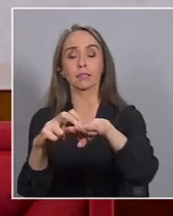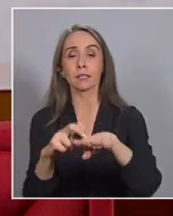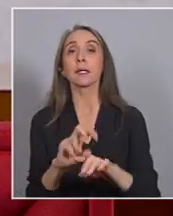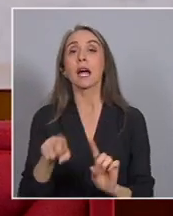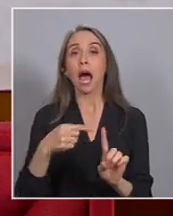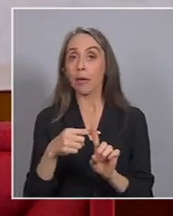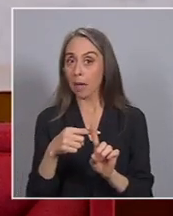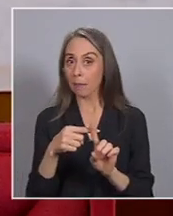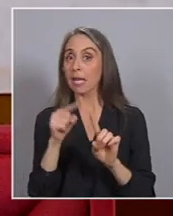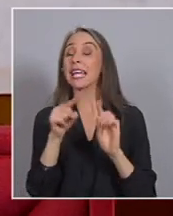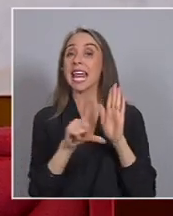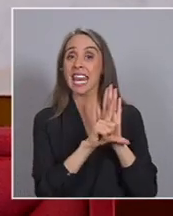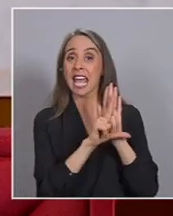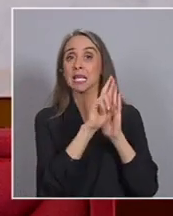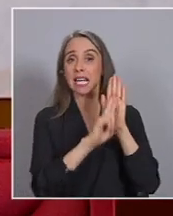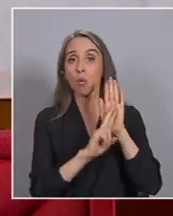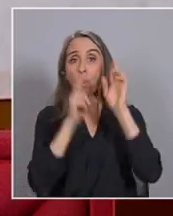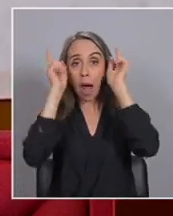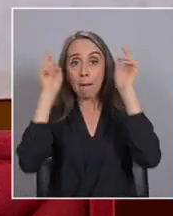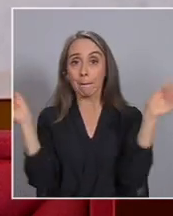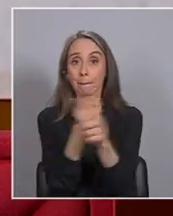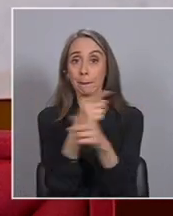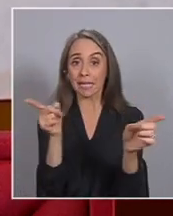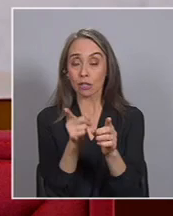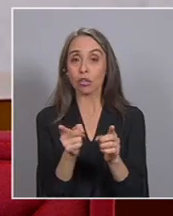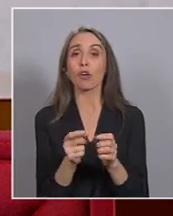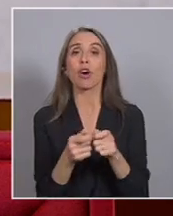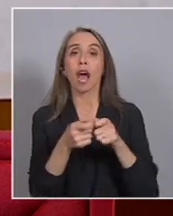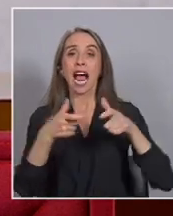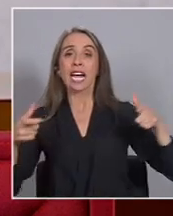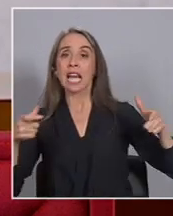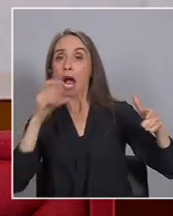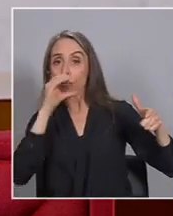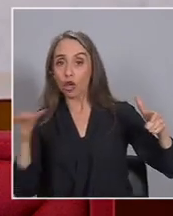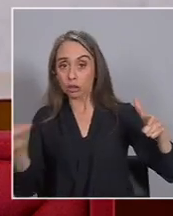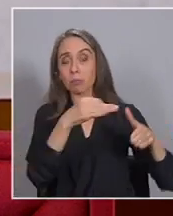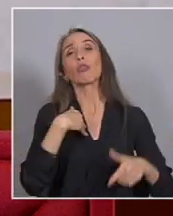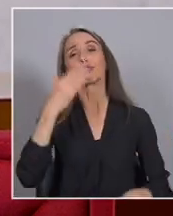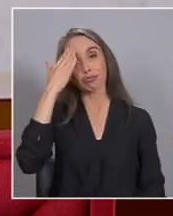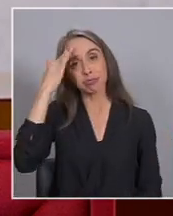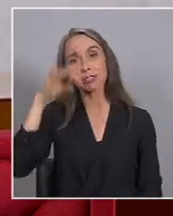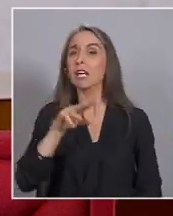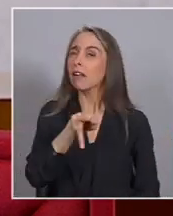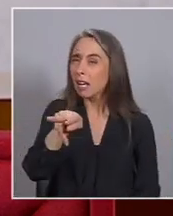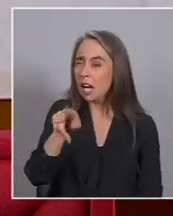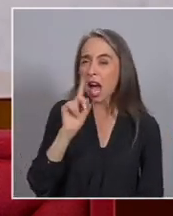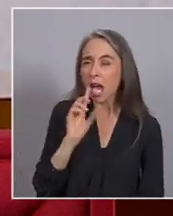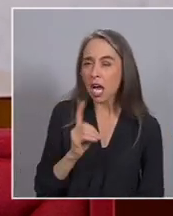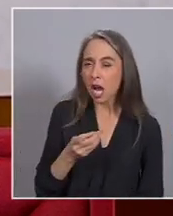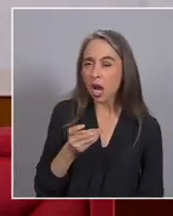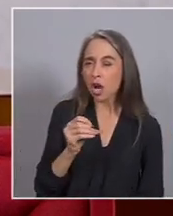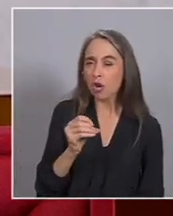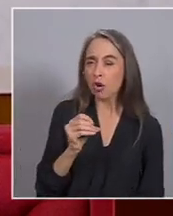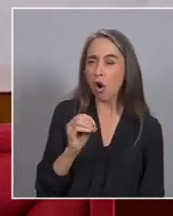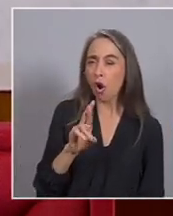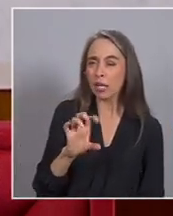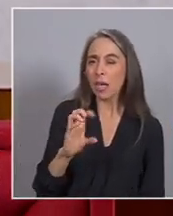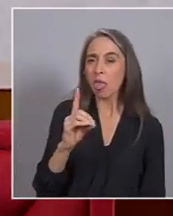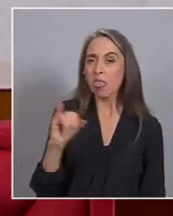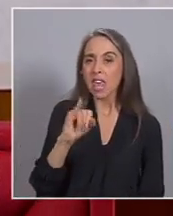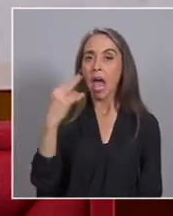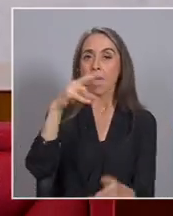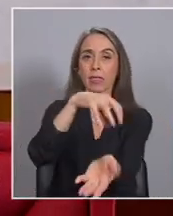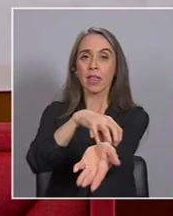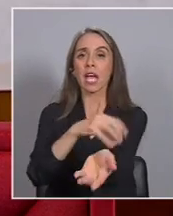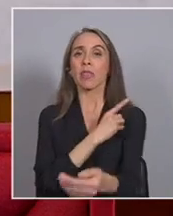en el transporte regulado incorporamos al Gran Concepción, pero soy consciente, no sé si está el gobernador Díaz por acá o los parlamentarios